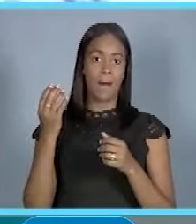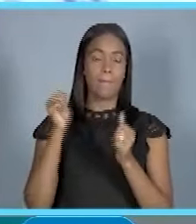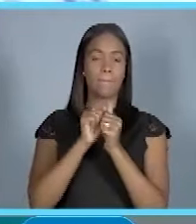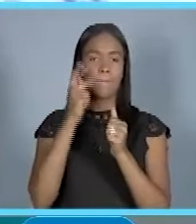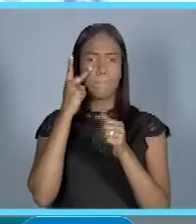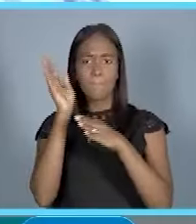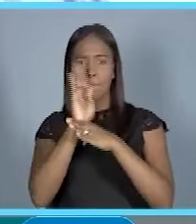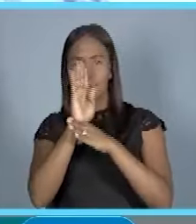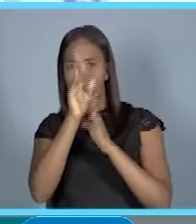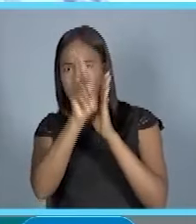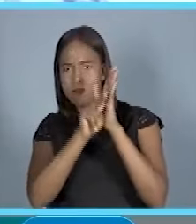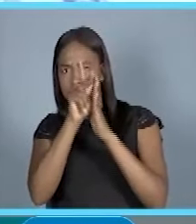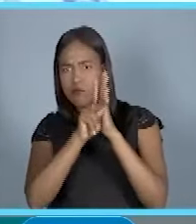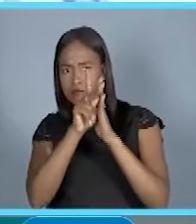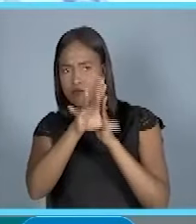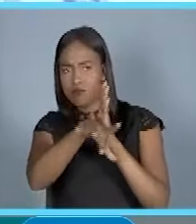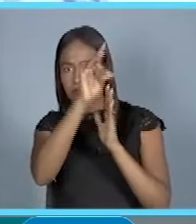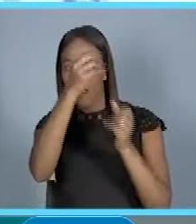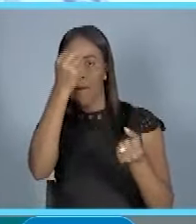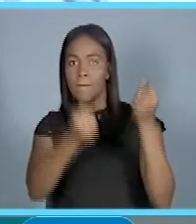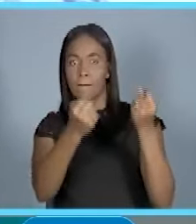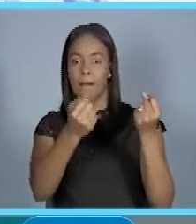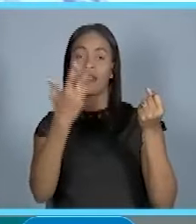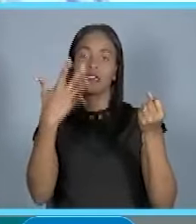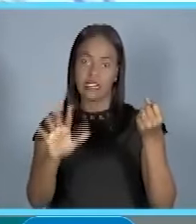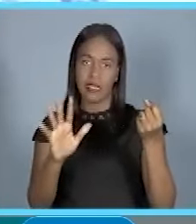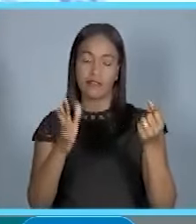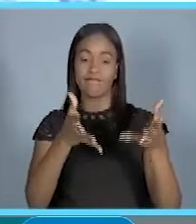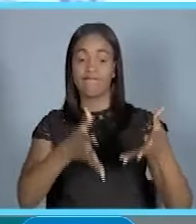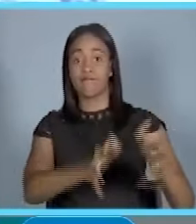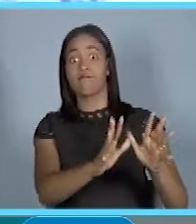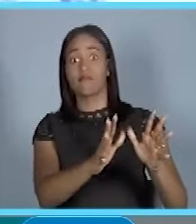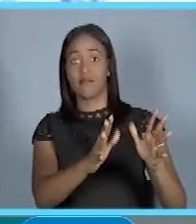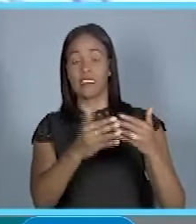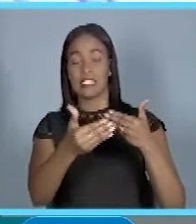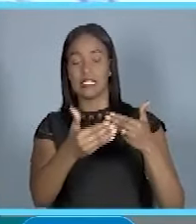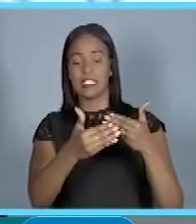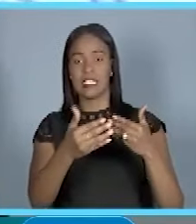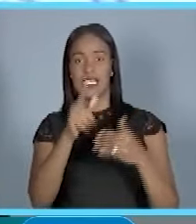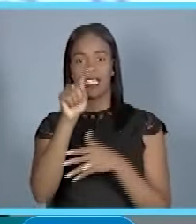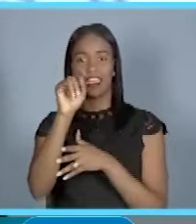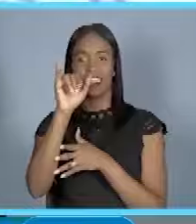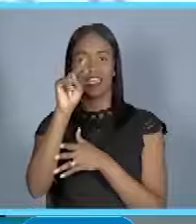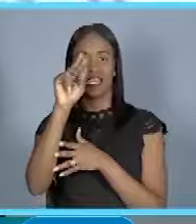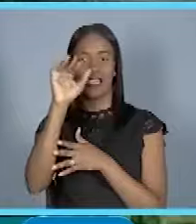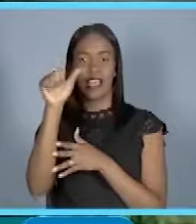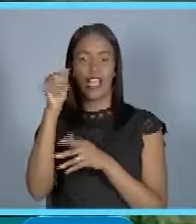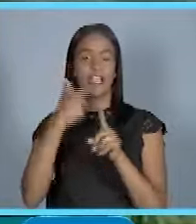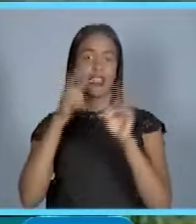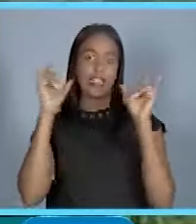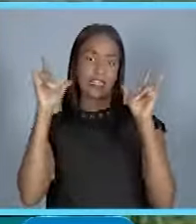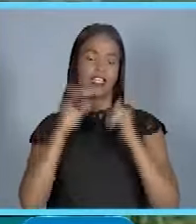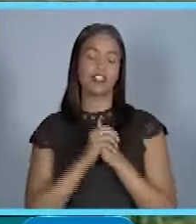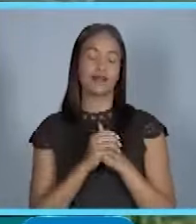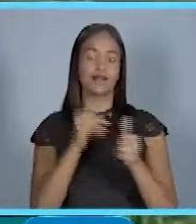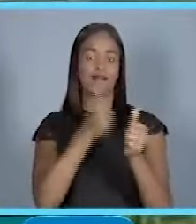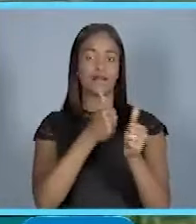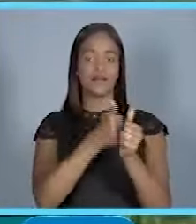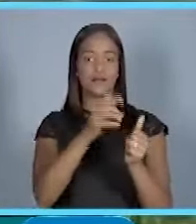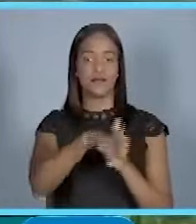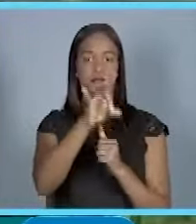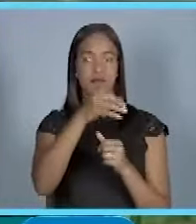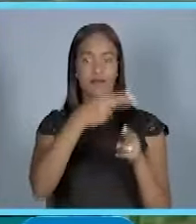determinar dónde estaba ubicado el vehículo. Ya el vehículo fue encontrado abandonado próximo a la Tinaja de esta ciudad de Santiago. El mismo fue identificado